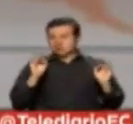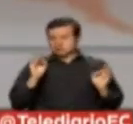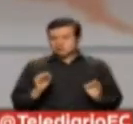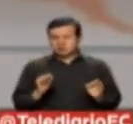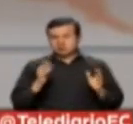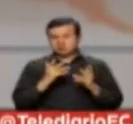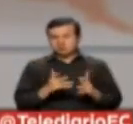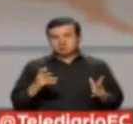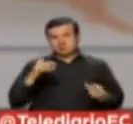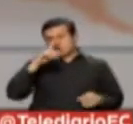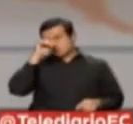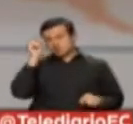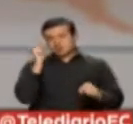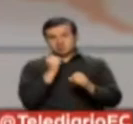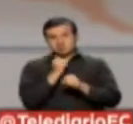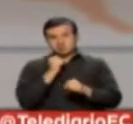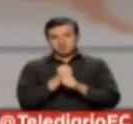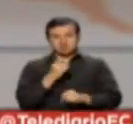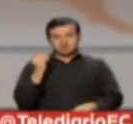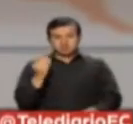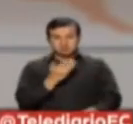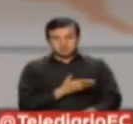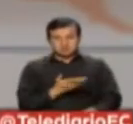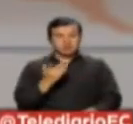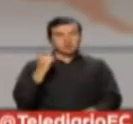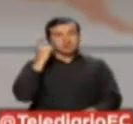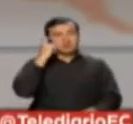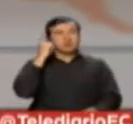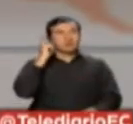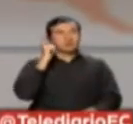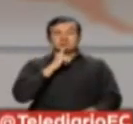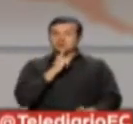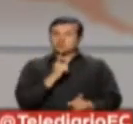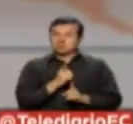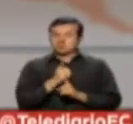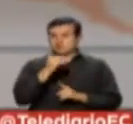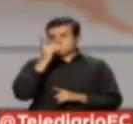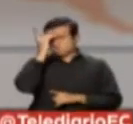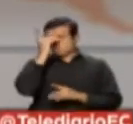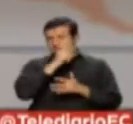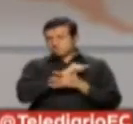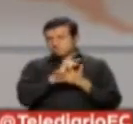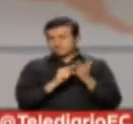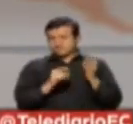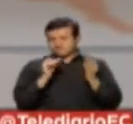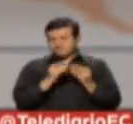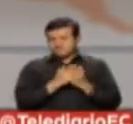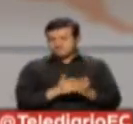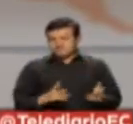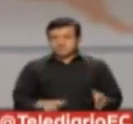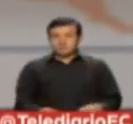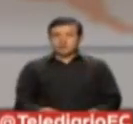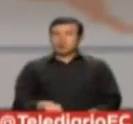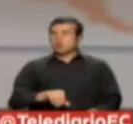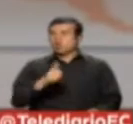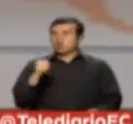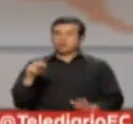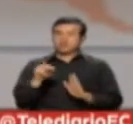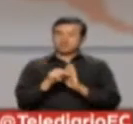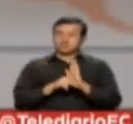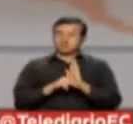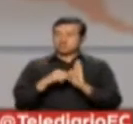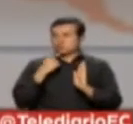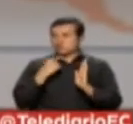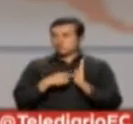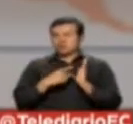que es un trabajo para los chicos ese es el sentido de la regulación de deberes como les decía las otras regulaciones por